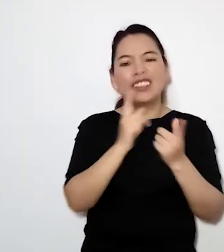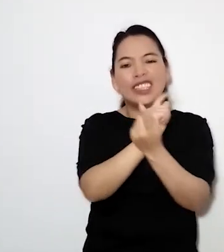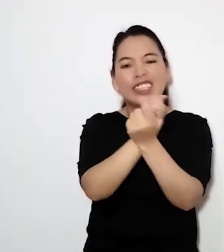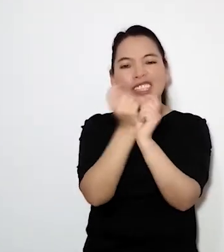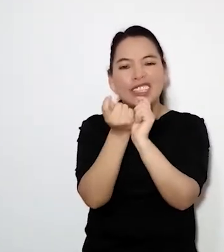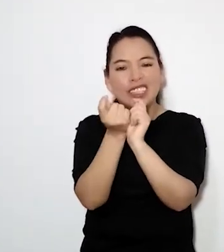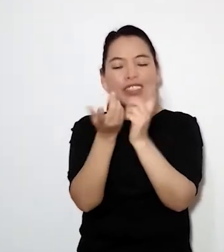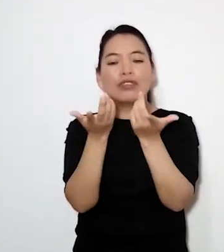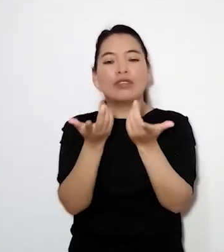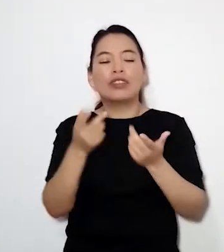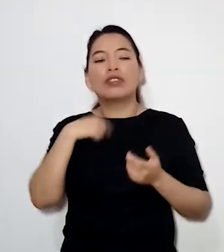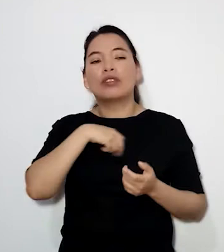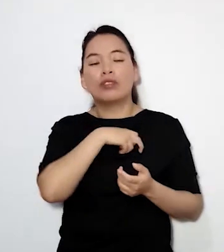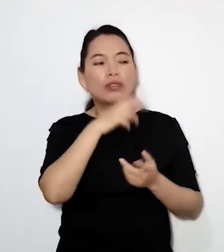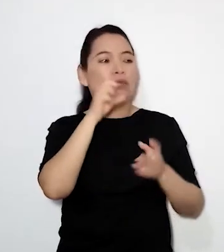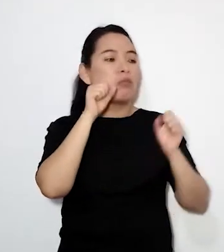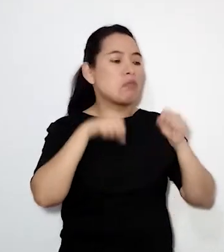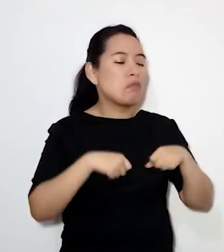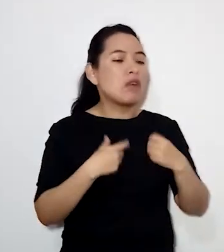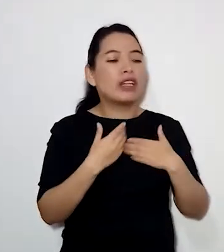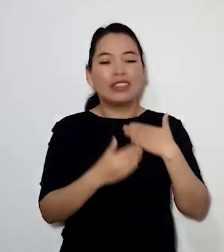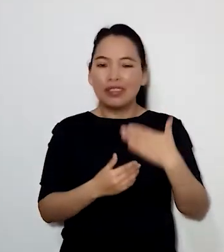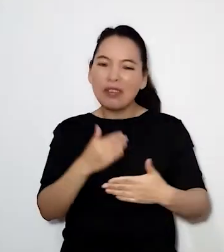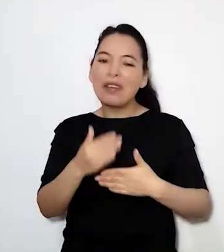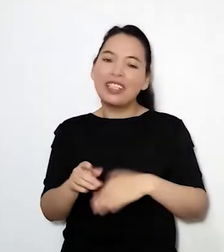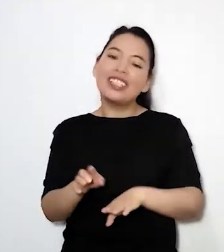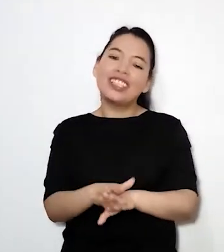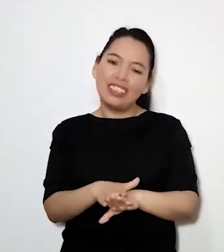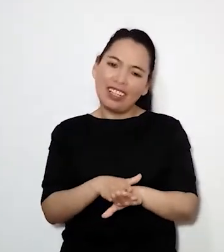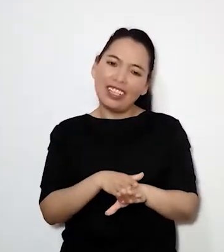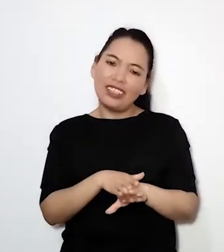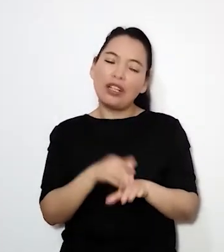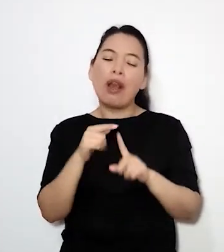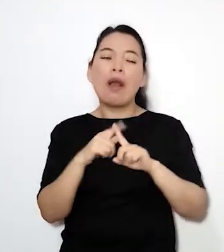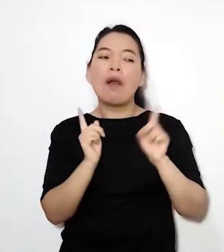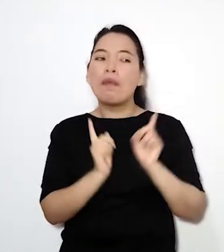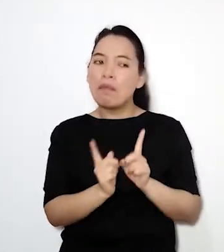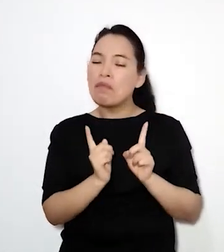un proceso lento, pero en el cual debemos de insistir